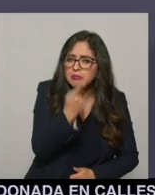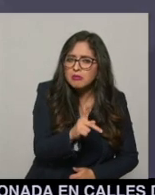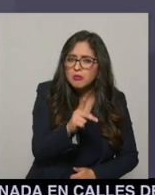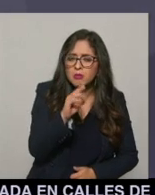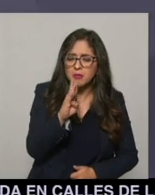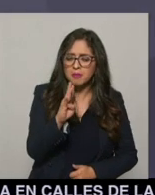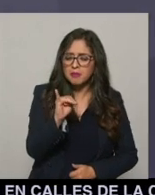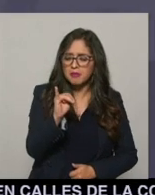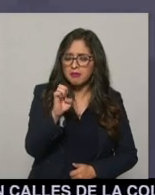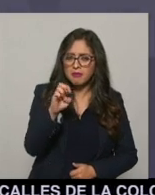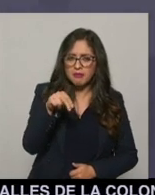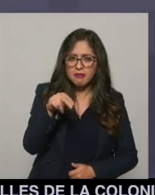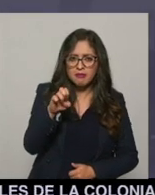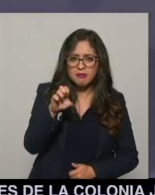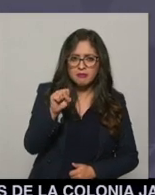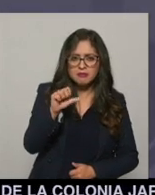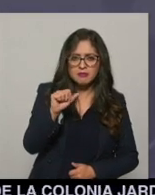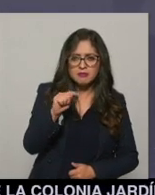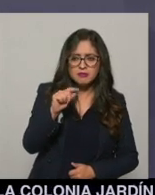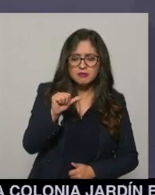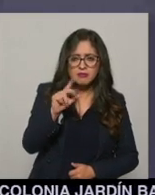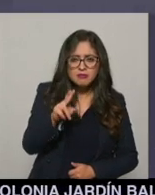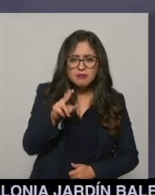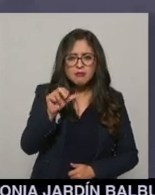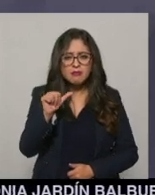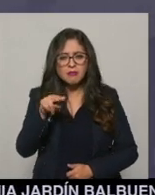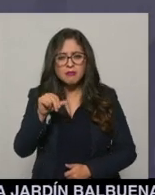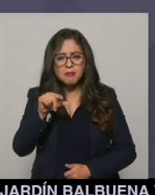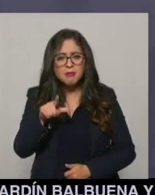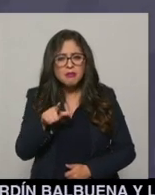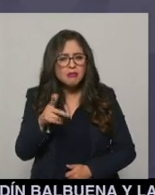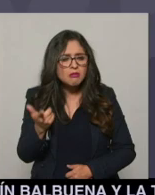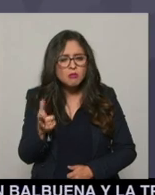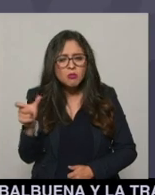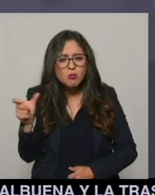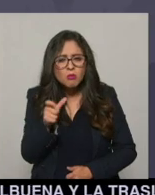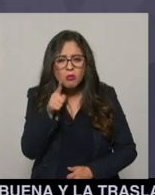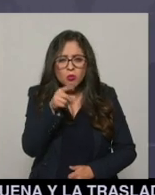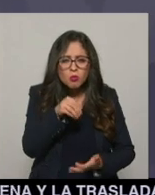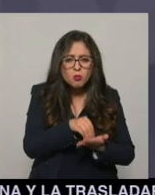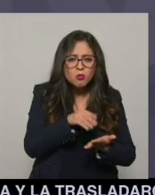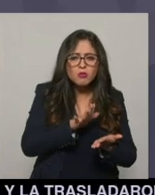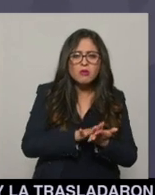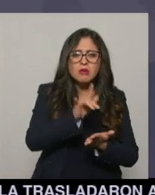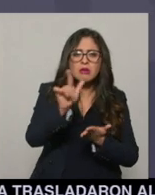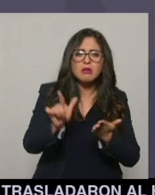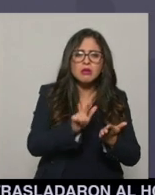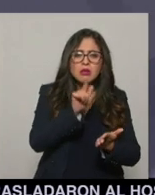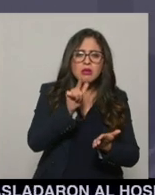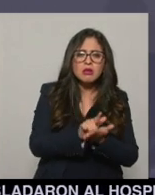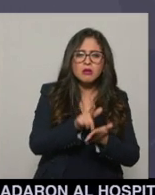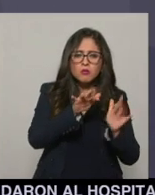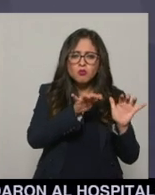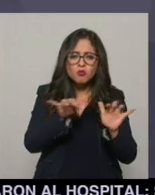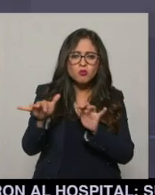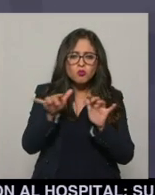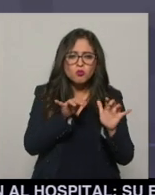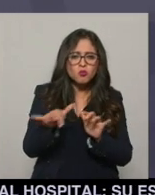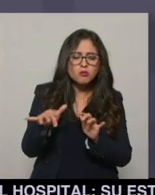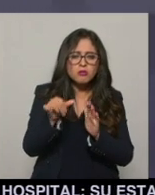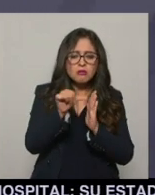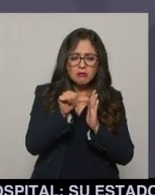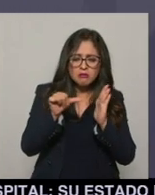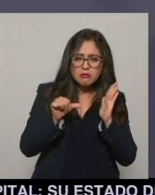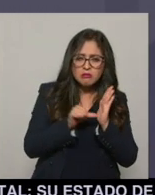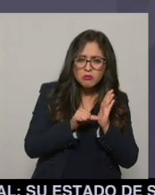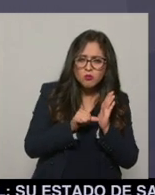animal, cuando en una ley redactas este tipo de artículos y regulas